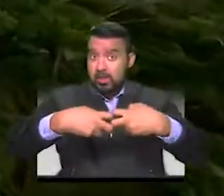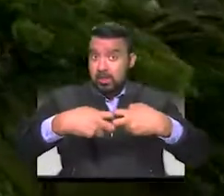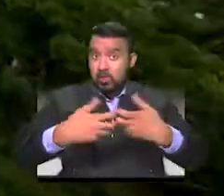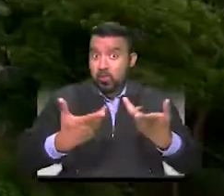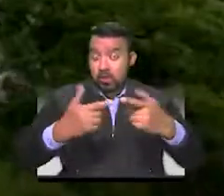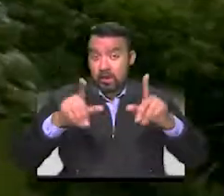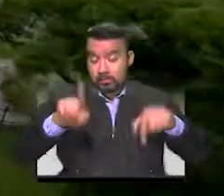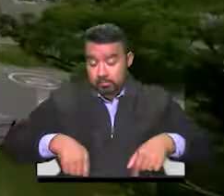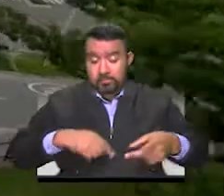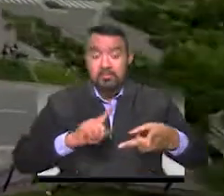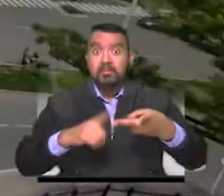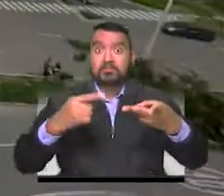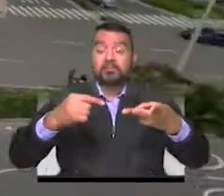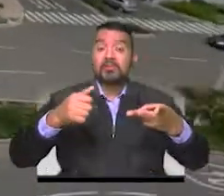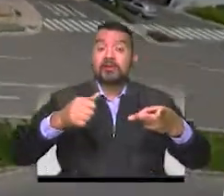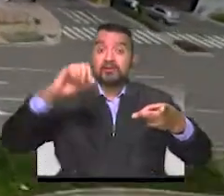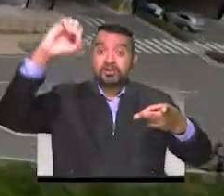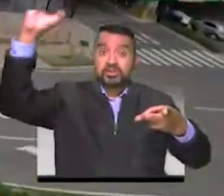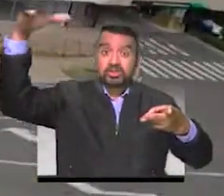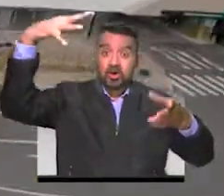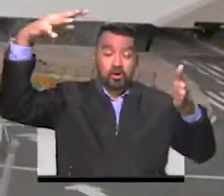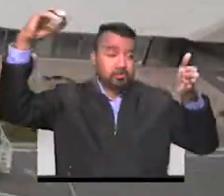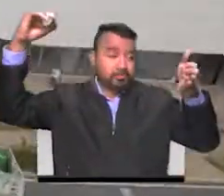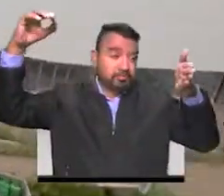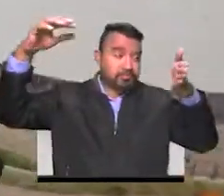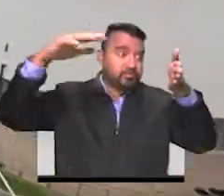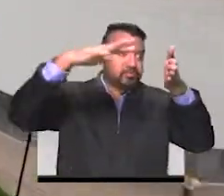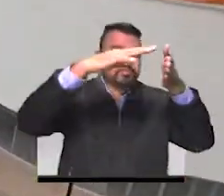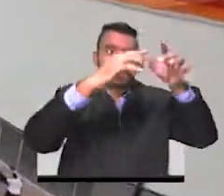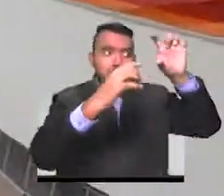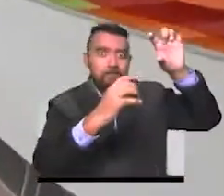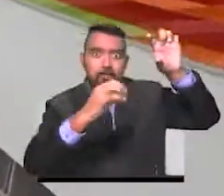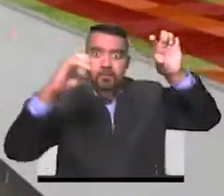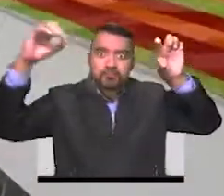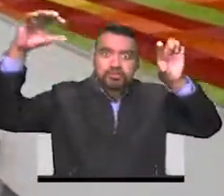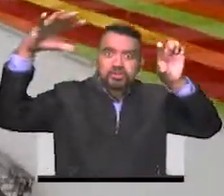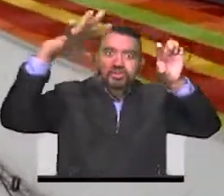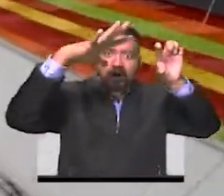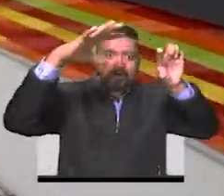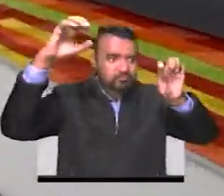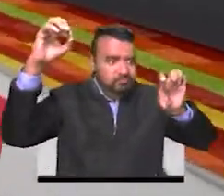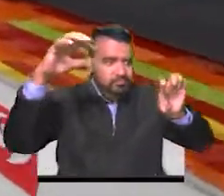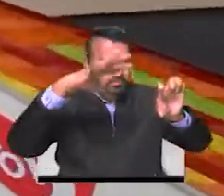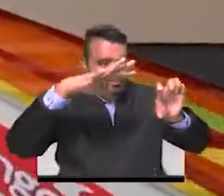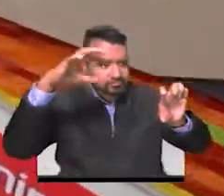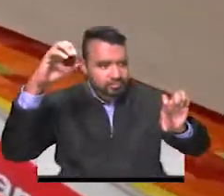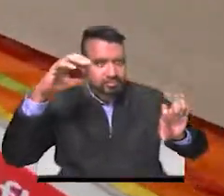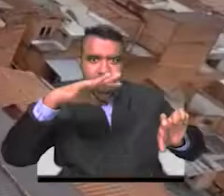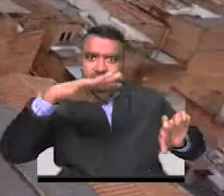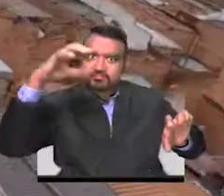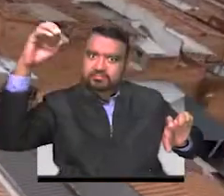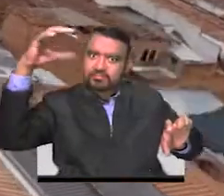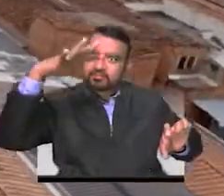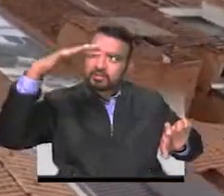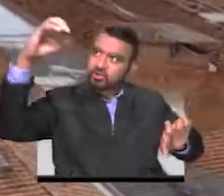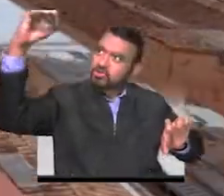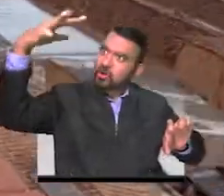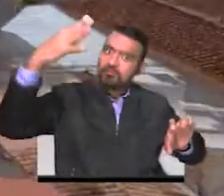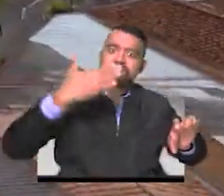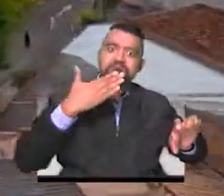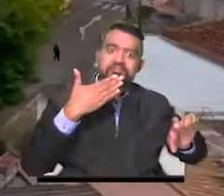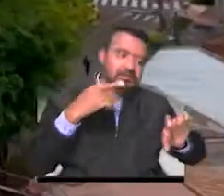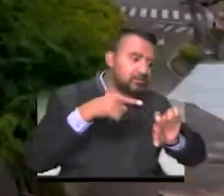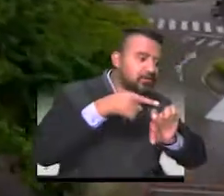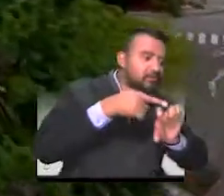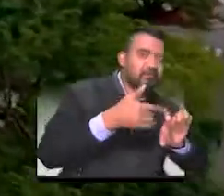luz. ¿Por qué? Porque podemos saber cuánta luz y cuánto calor podemos dejar entrar en un edificio. Eso es algo muy